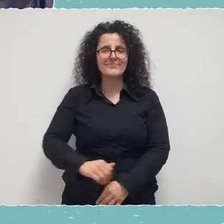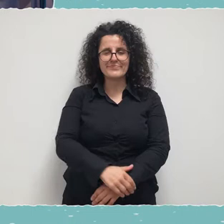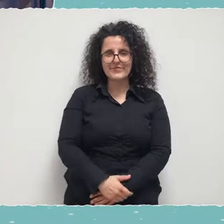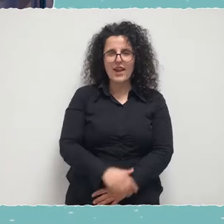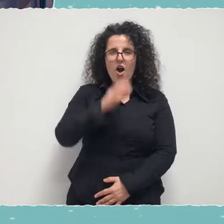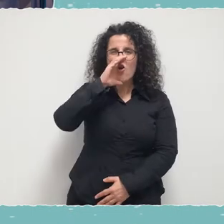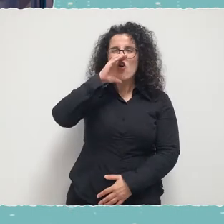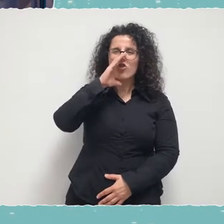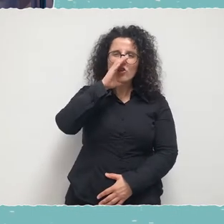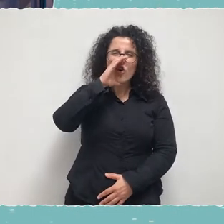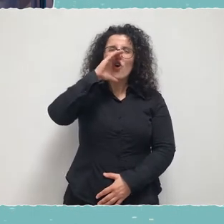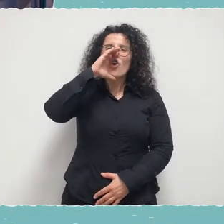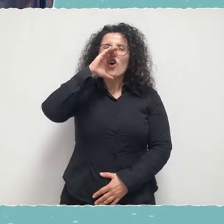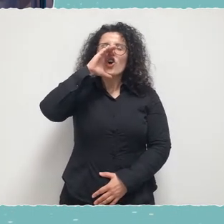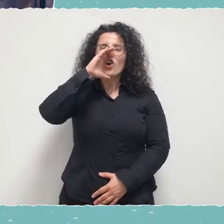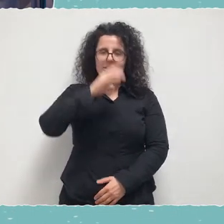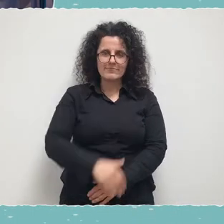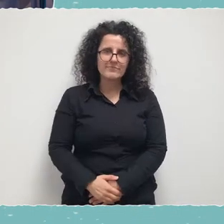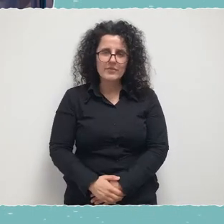moi preguiceiro.